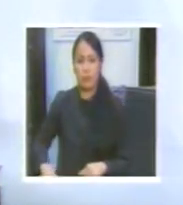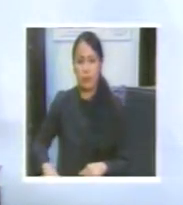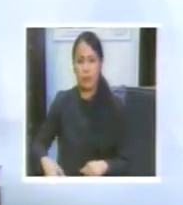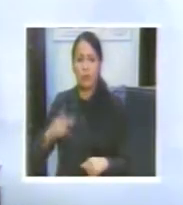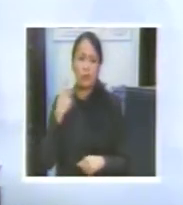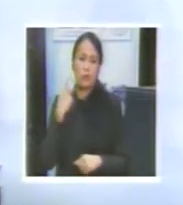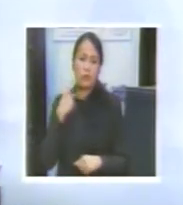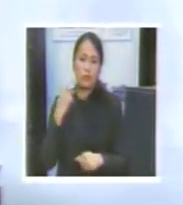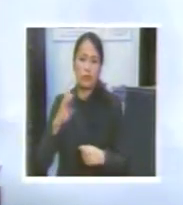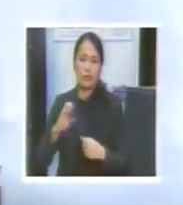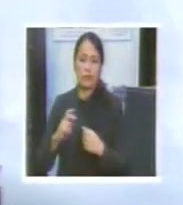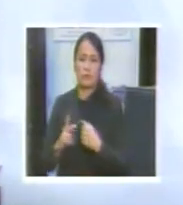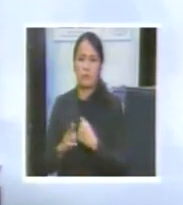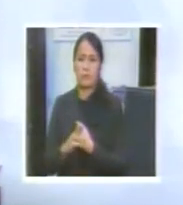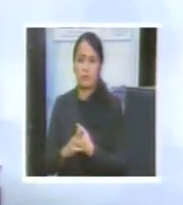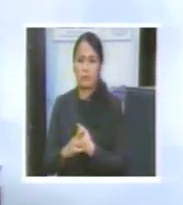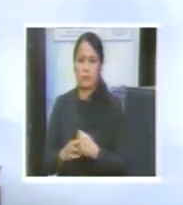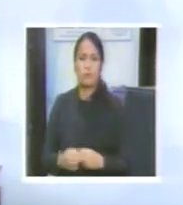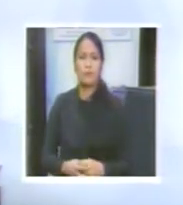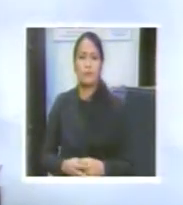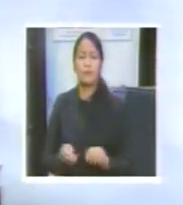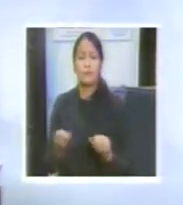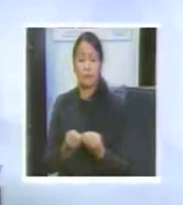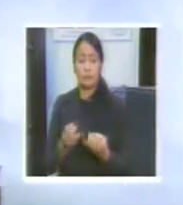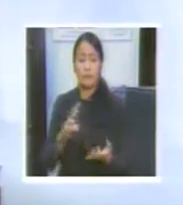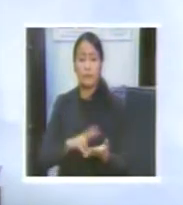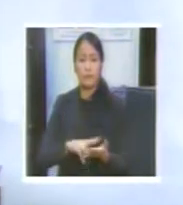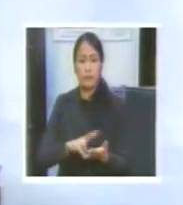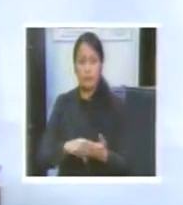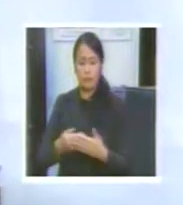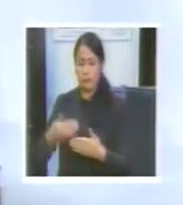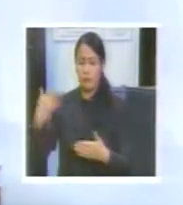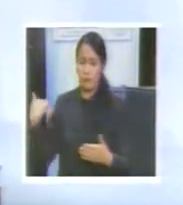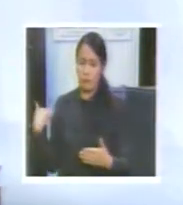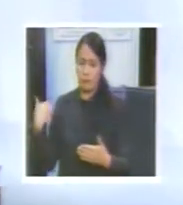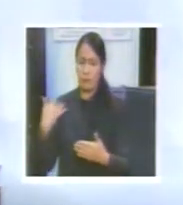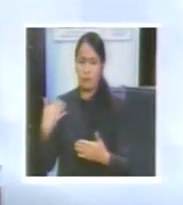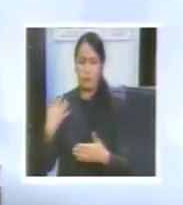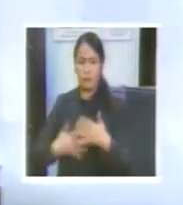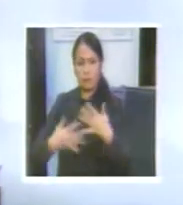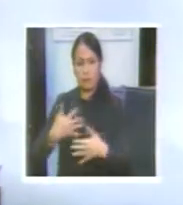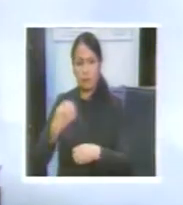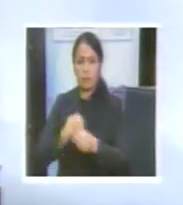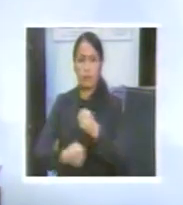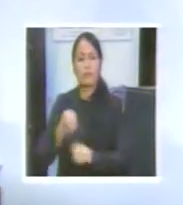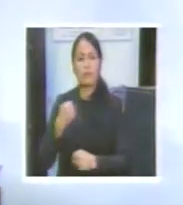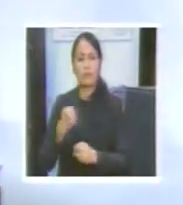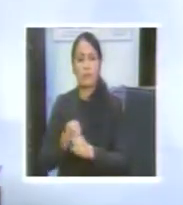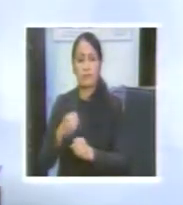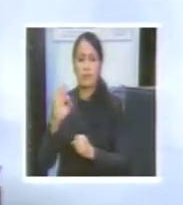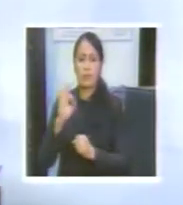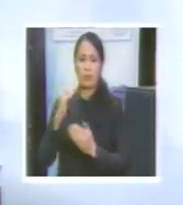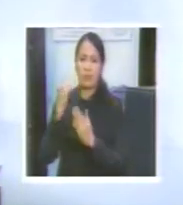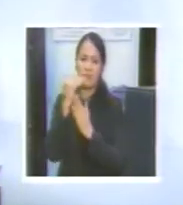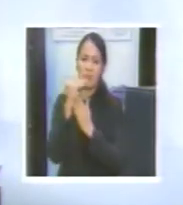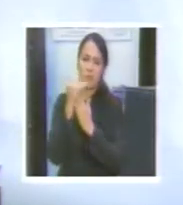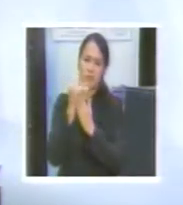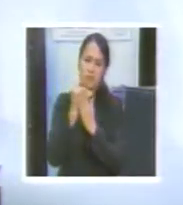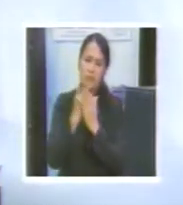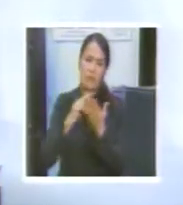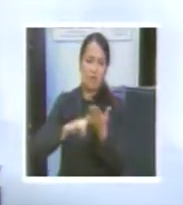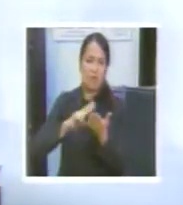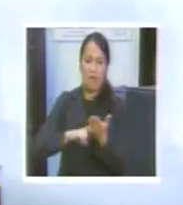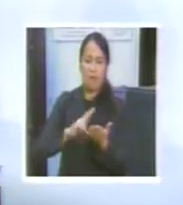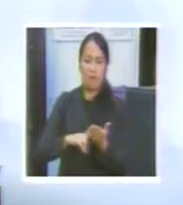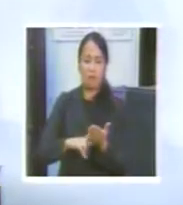exterior. El gran valor del acuerdo alcanzado hace 15 años ha disminuido para algunos considerablemente,